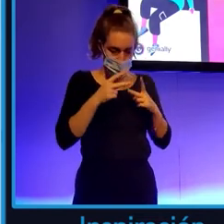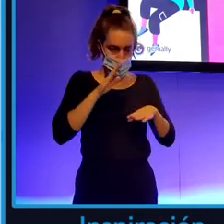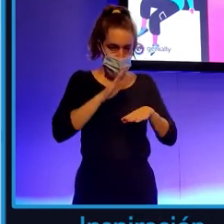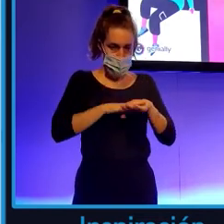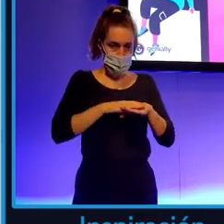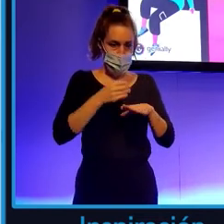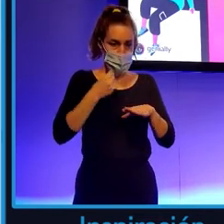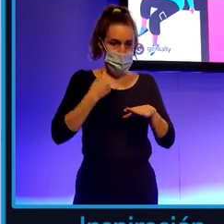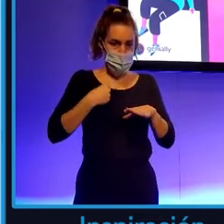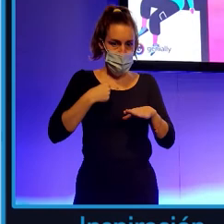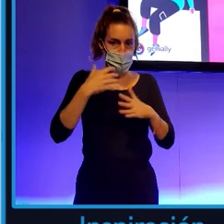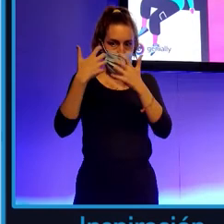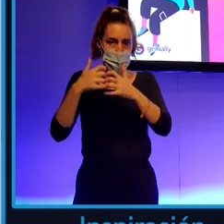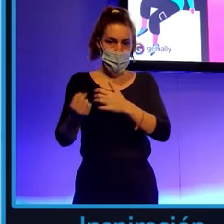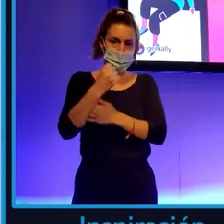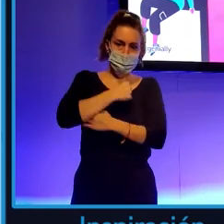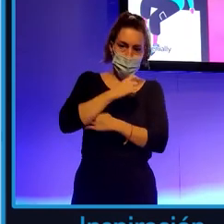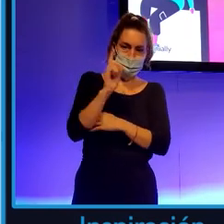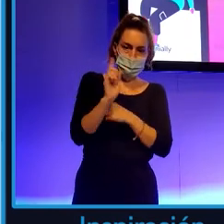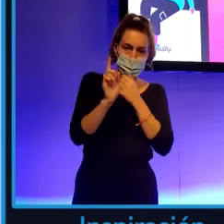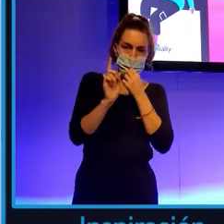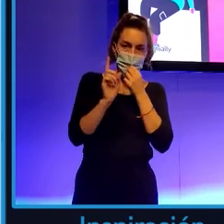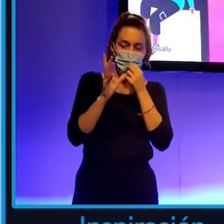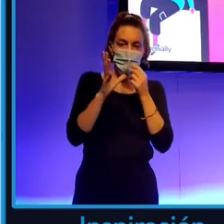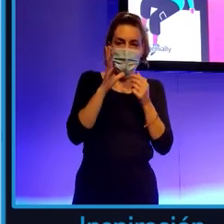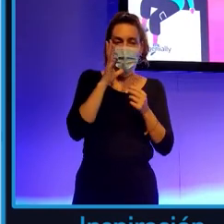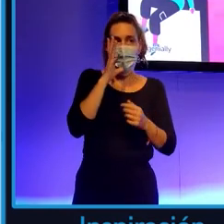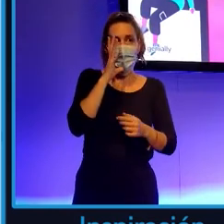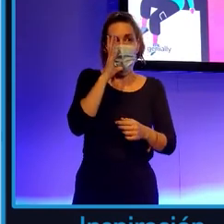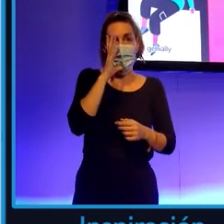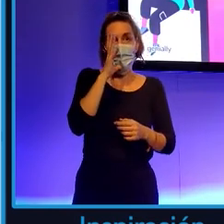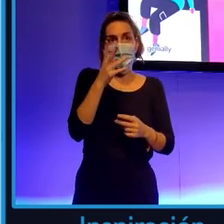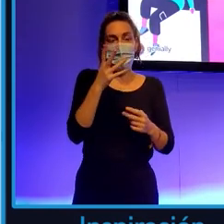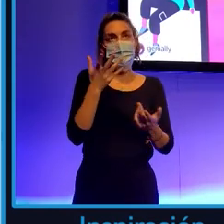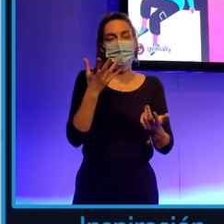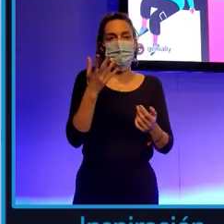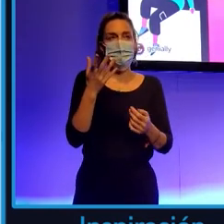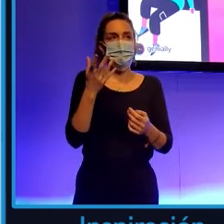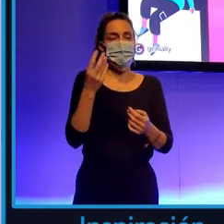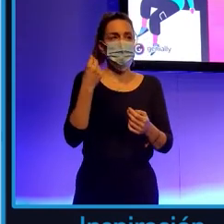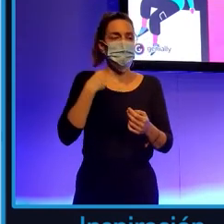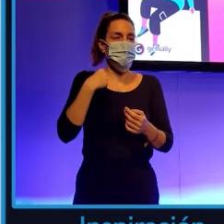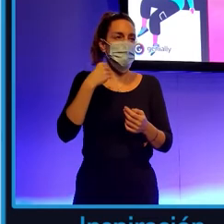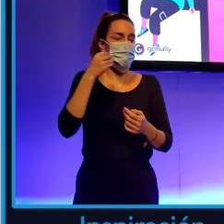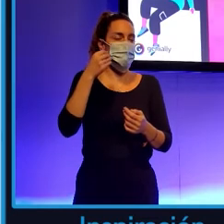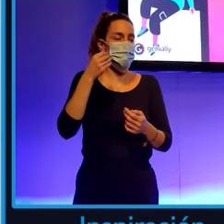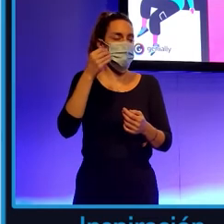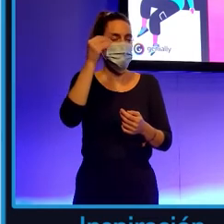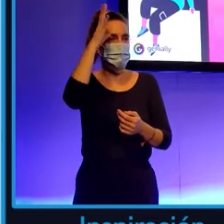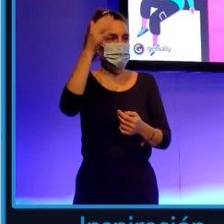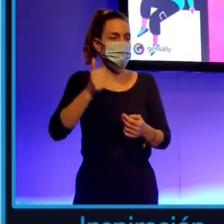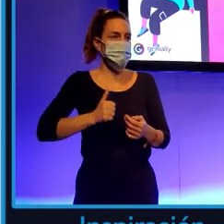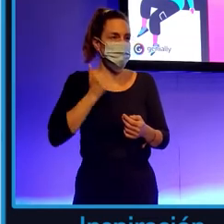vayan hacia las máquinas porque luego es muy difícil la auditoría de una inteligencia artificial la tendrá que hacer una inteligencia artificial